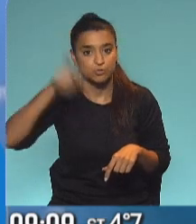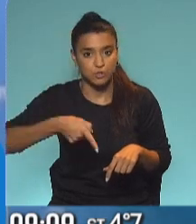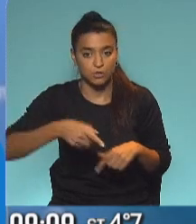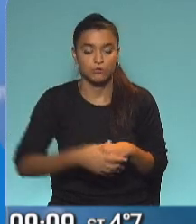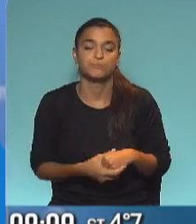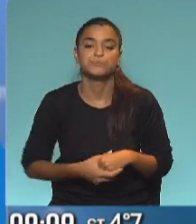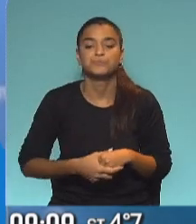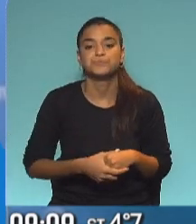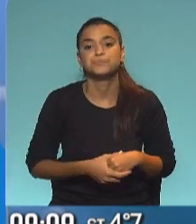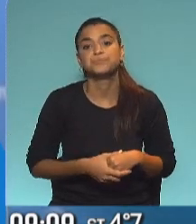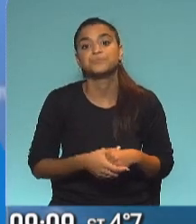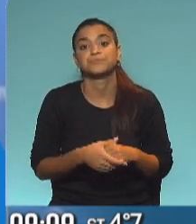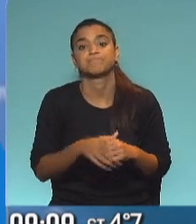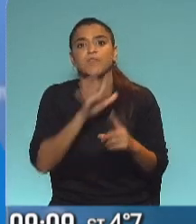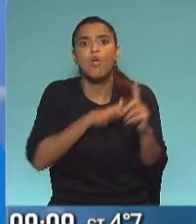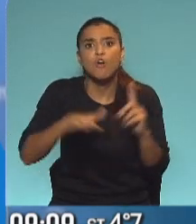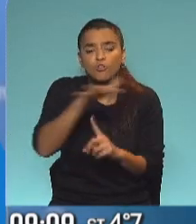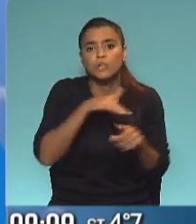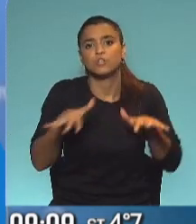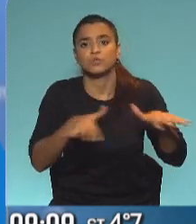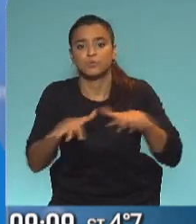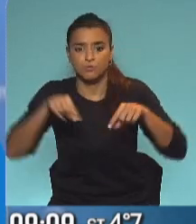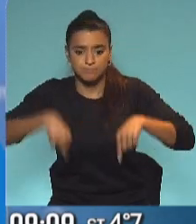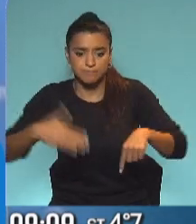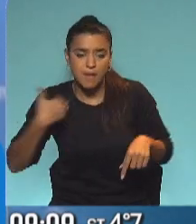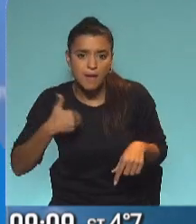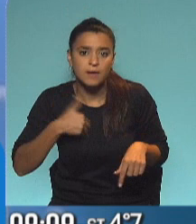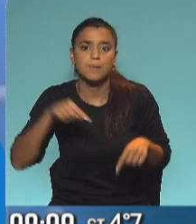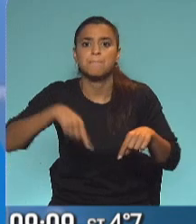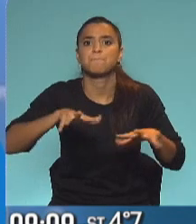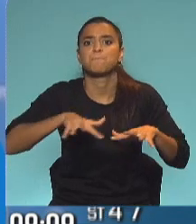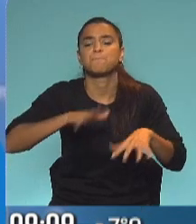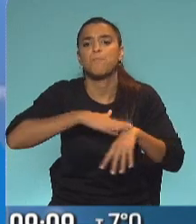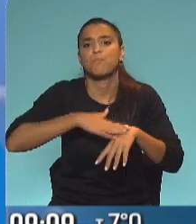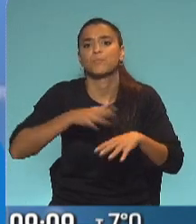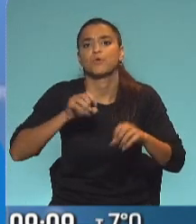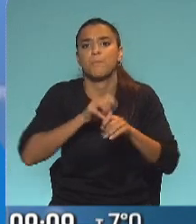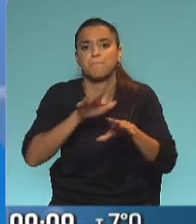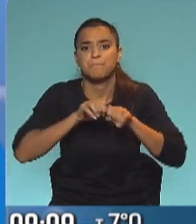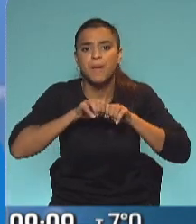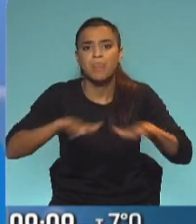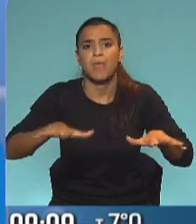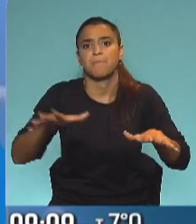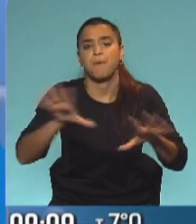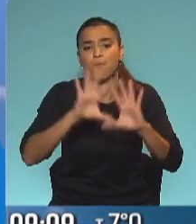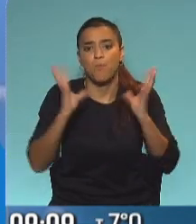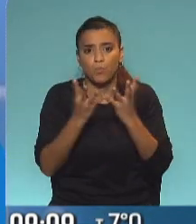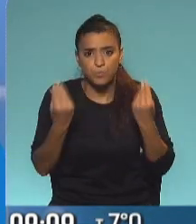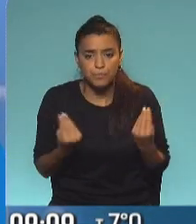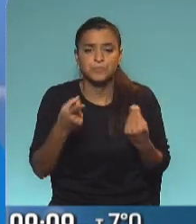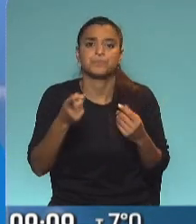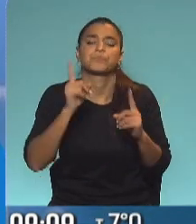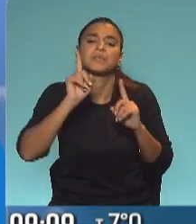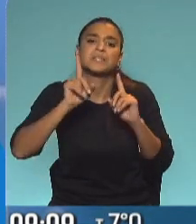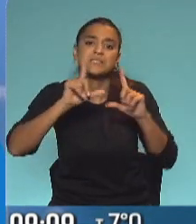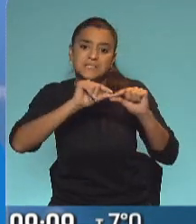19,38%. Cuando contextualizamos la situación argentina en este momento de pandemia, en esta situación pandémica a nivel mundial, y según las cifras